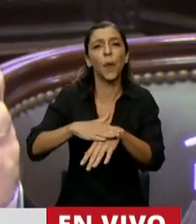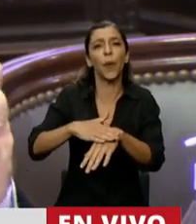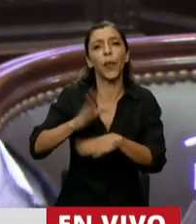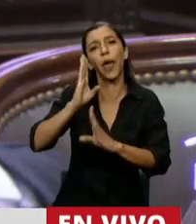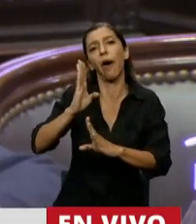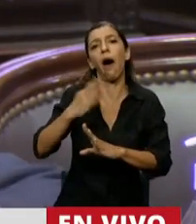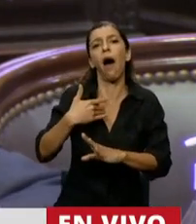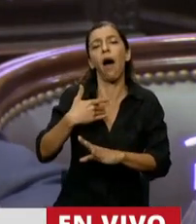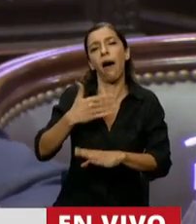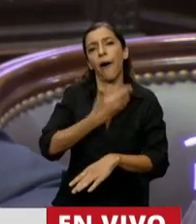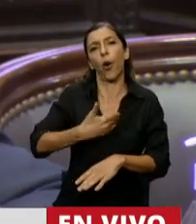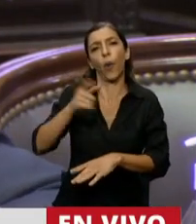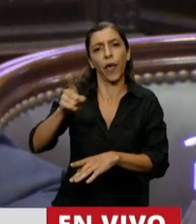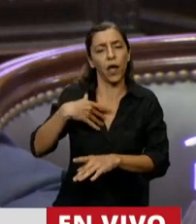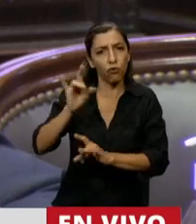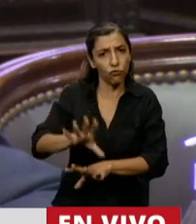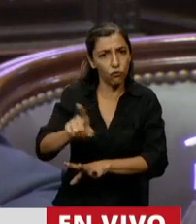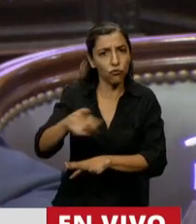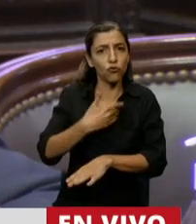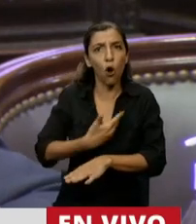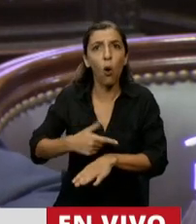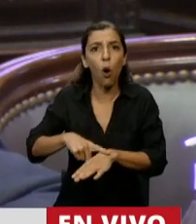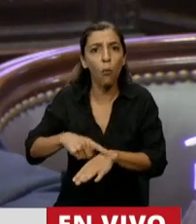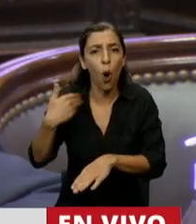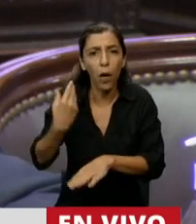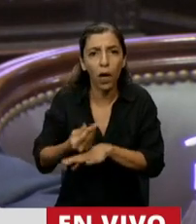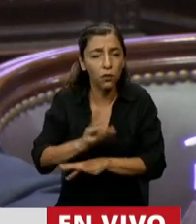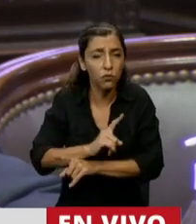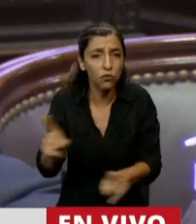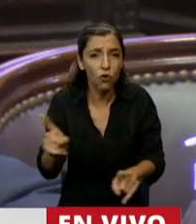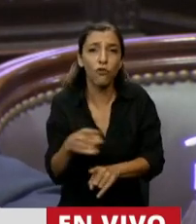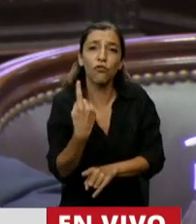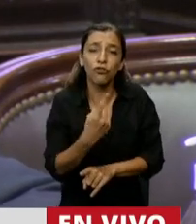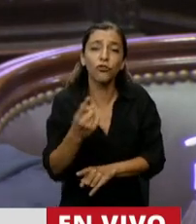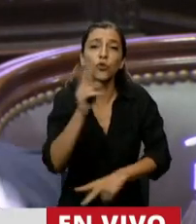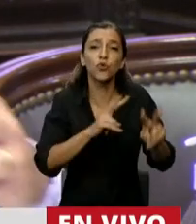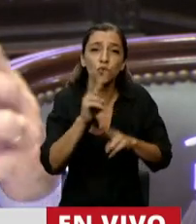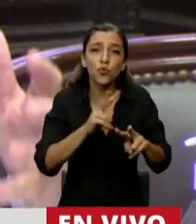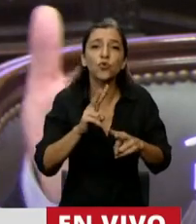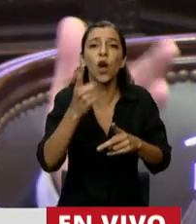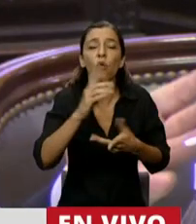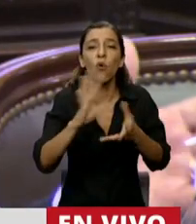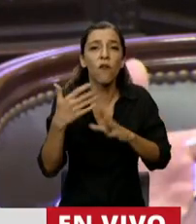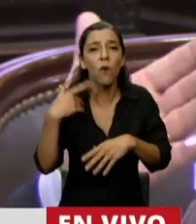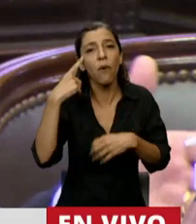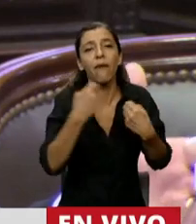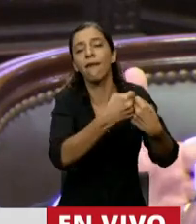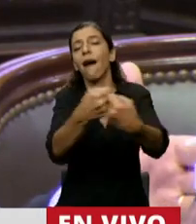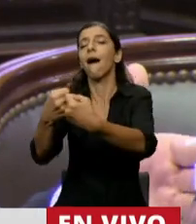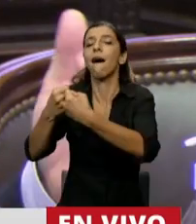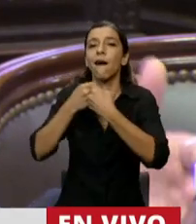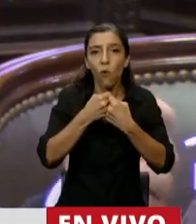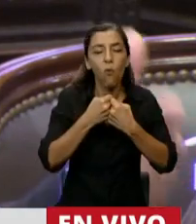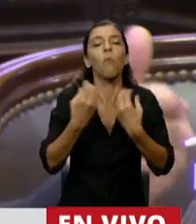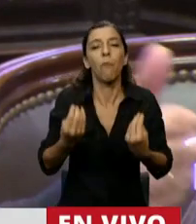en oposición, circunstancial. Necesitamos encontrar un camino en donde nos pongamos de acuerdo para proteger los verdaderos intereses